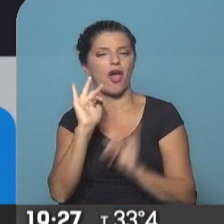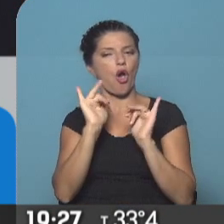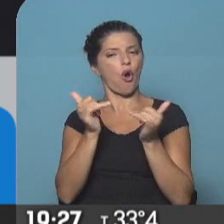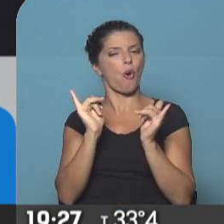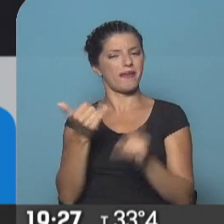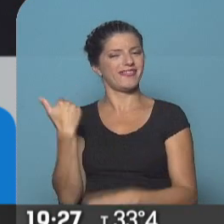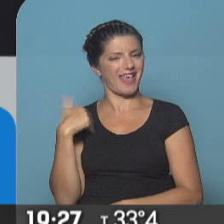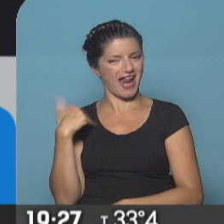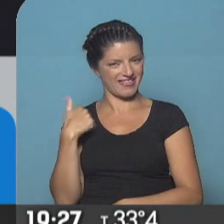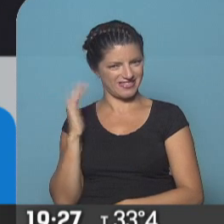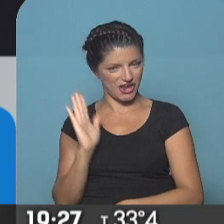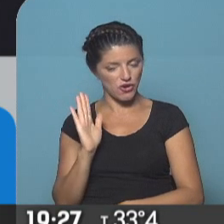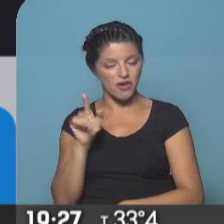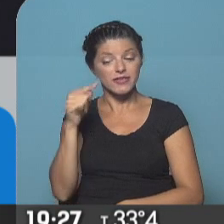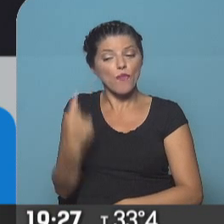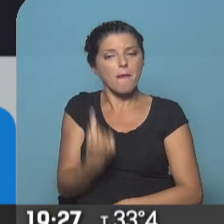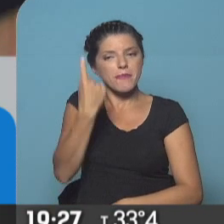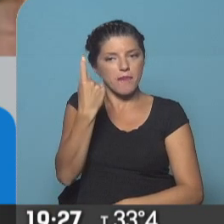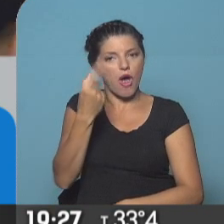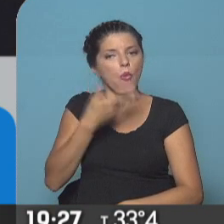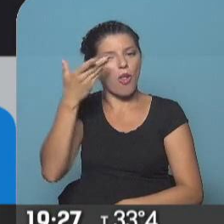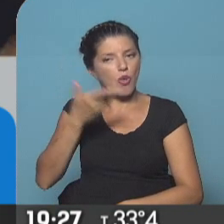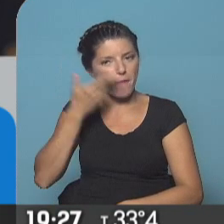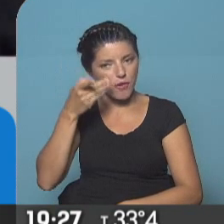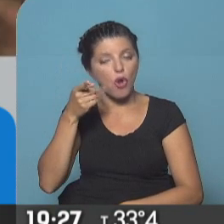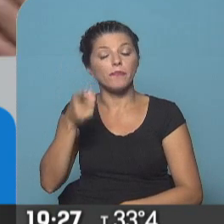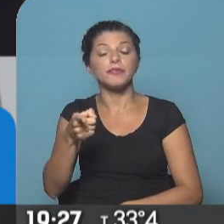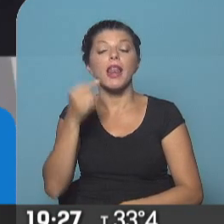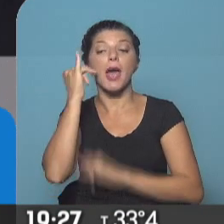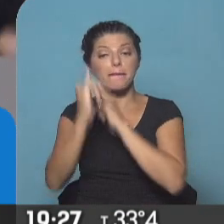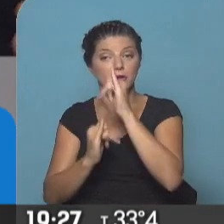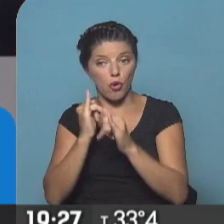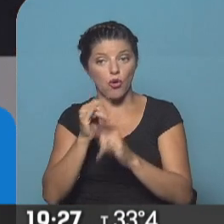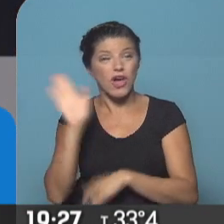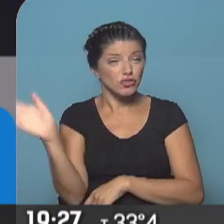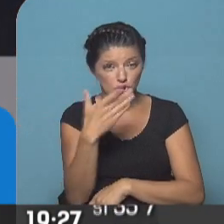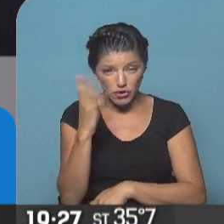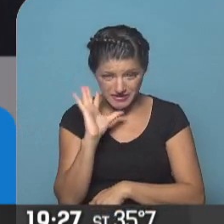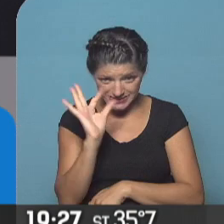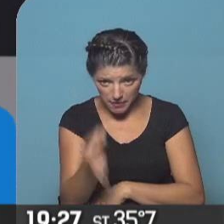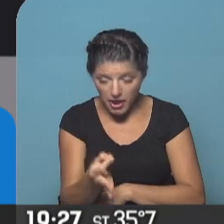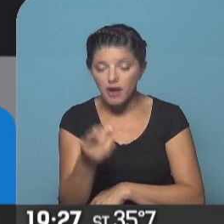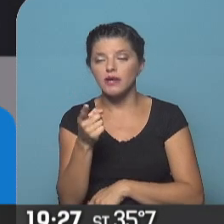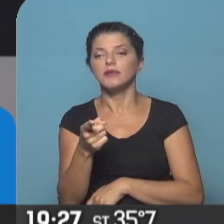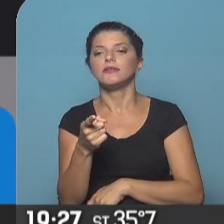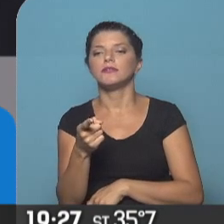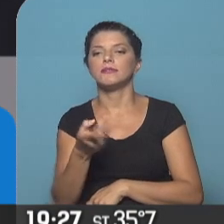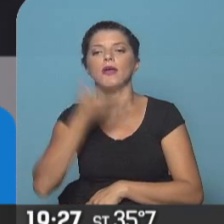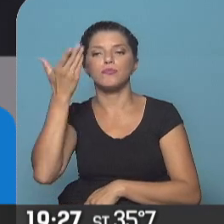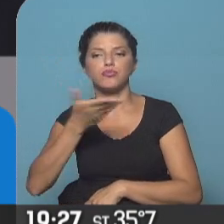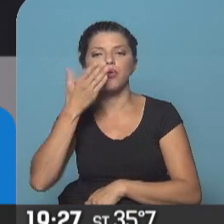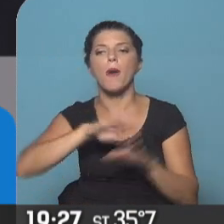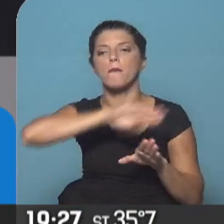escuché hablar al Papa de cuál era su programática. Él dijo, mi programática, ustedes sepan, es el Sermón de la Montaña y